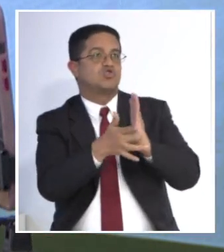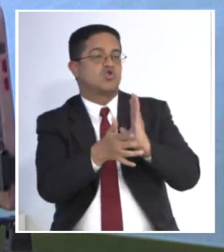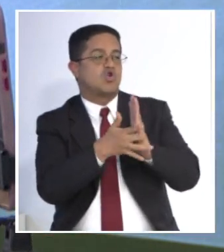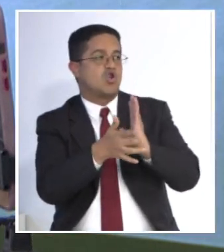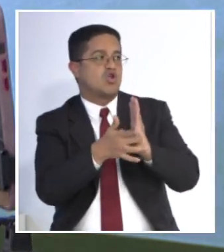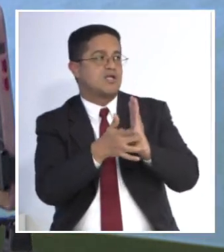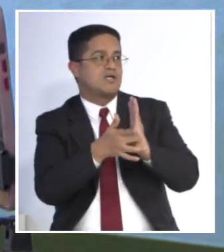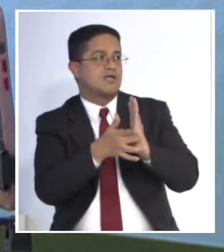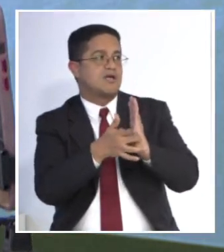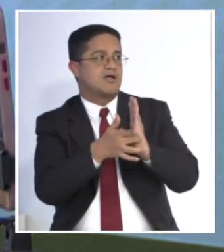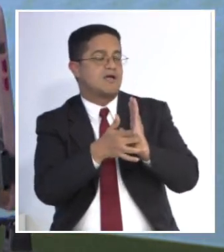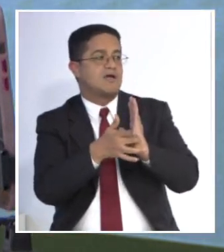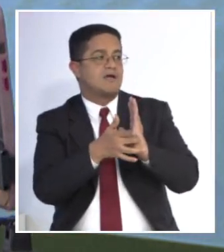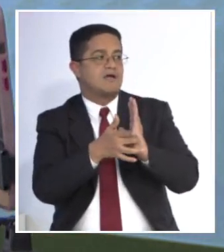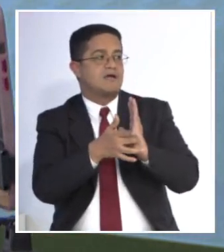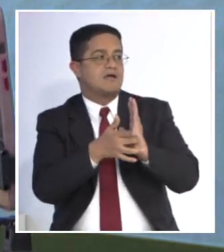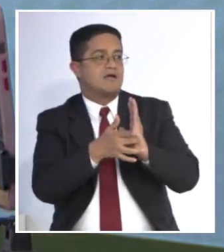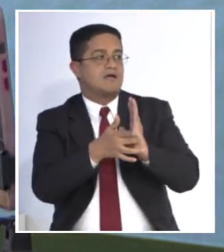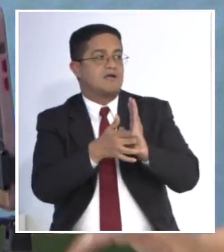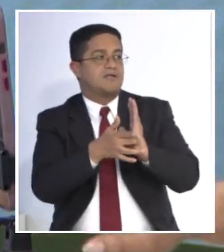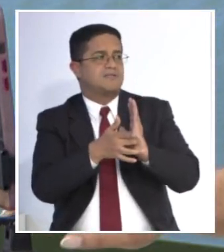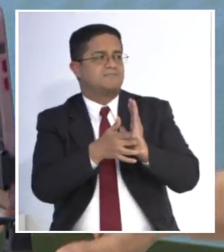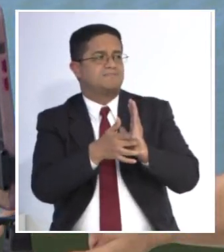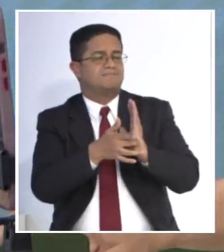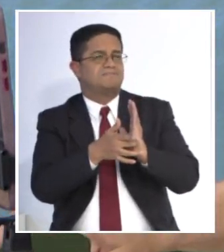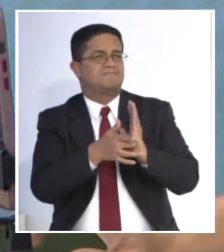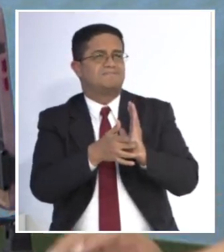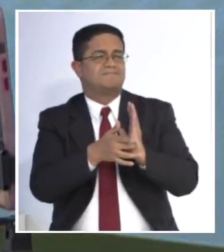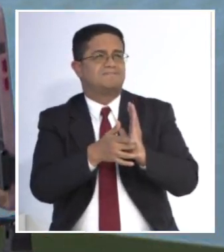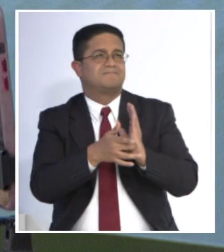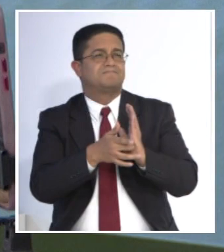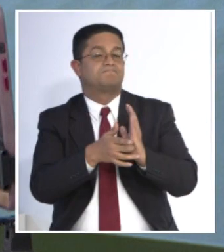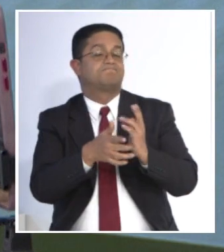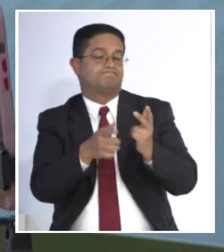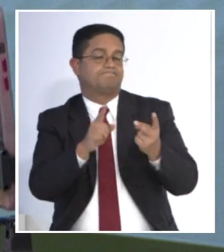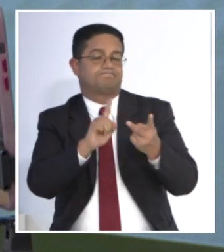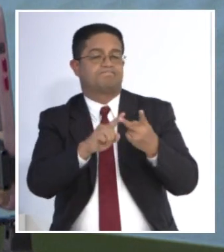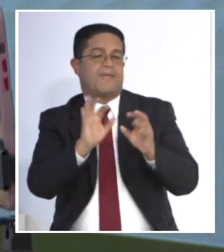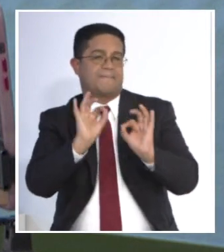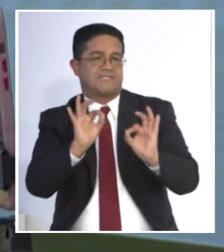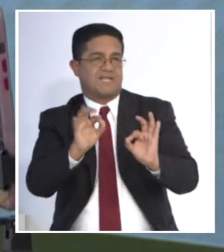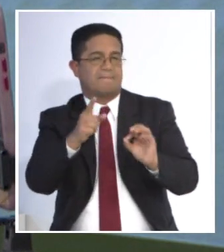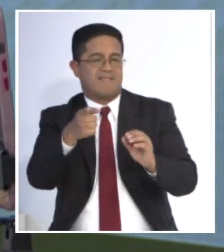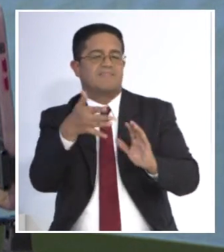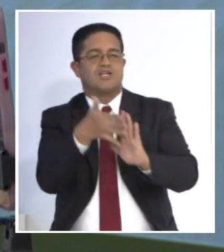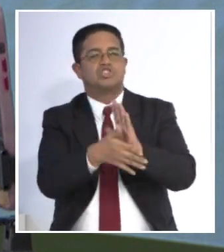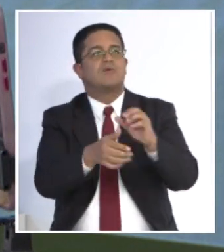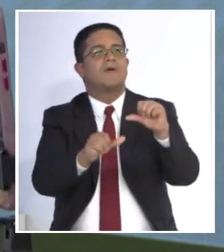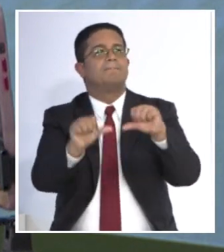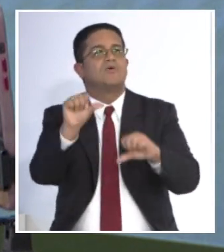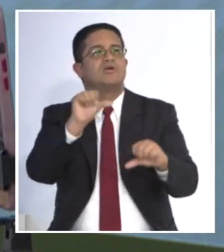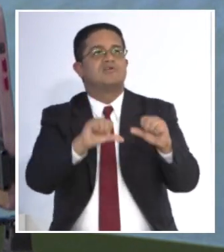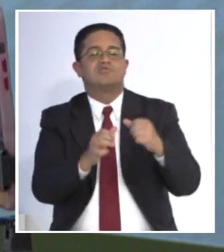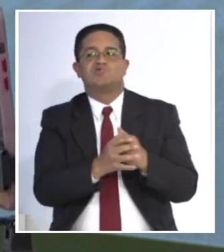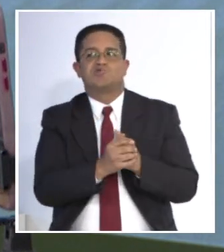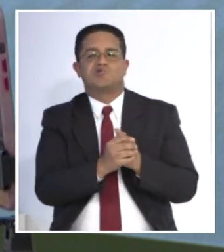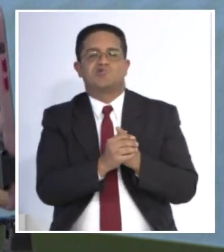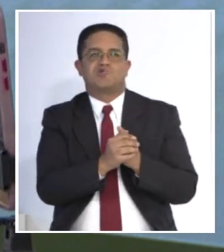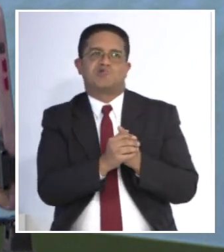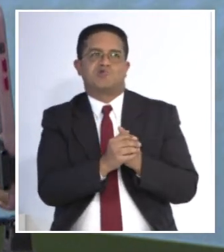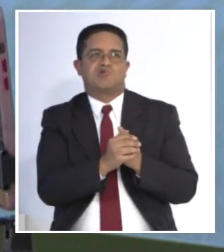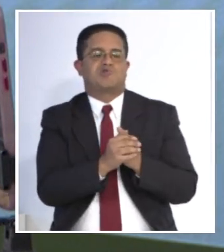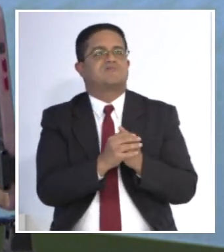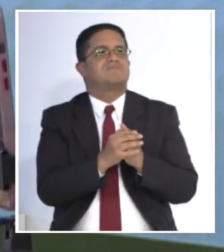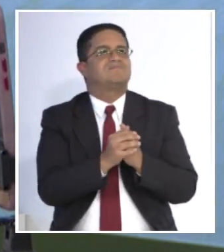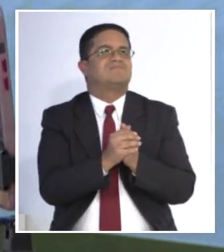parte de la cirugía general y sobre todo a la parte de urología. De hecho, en el Hospital Universitario de Caracas tenemos el robot Da Vinci